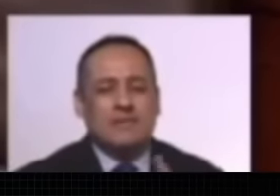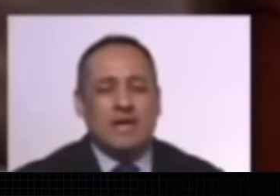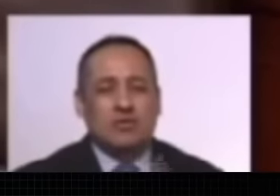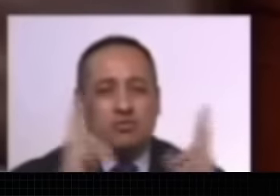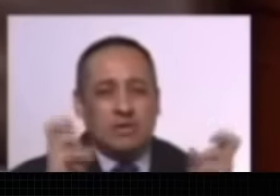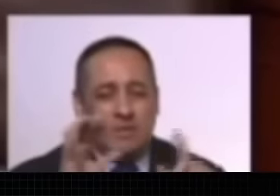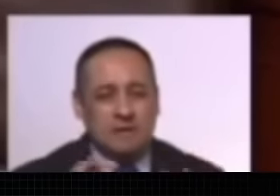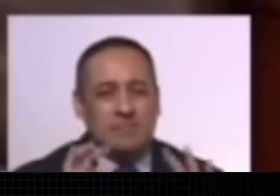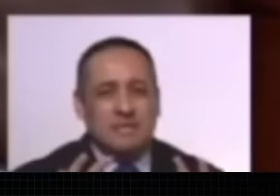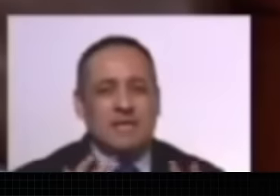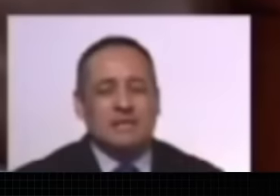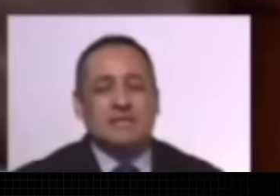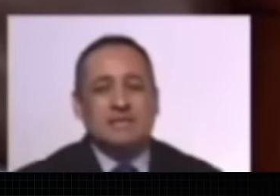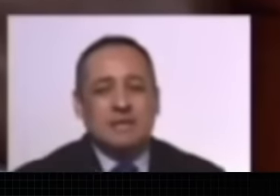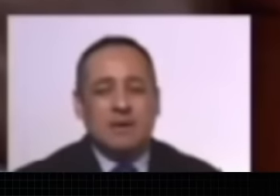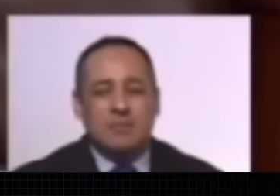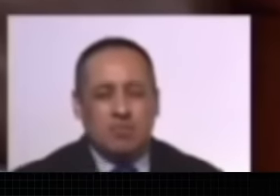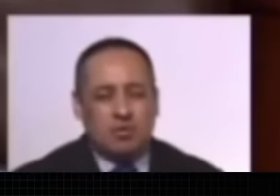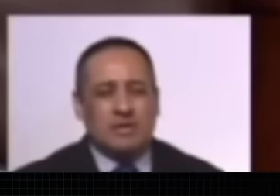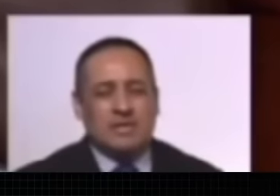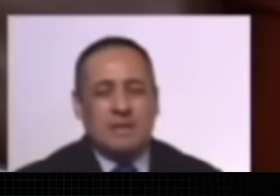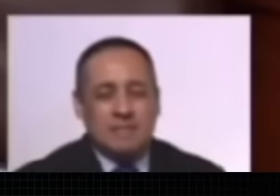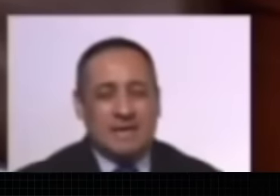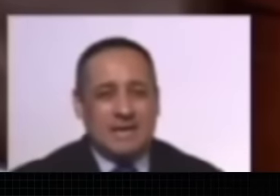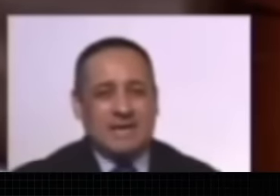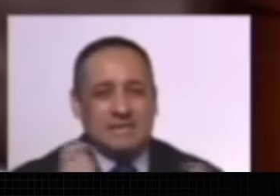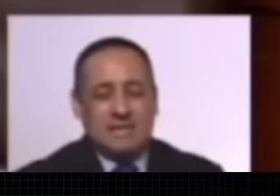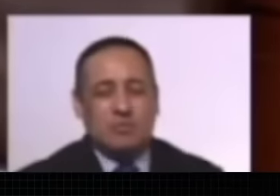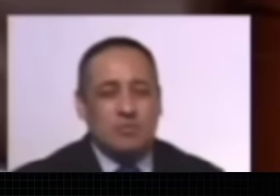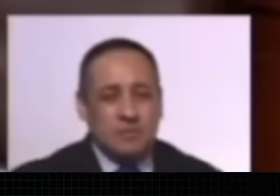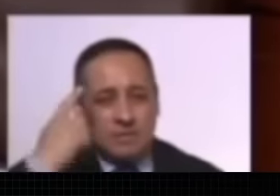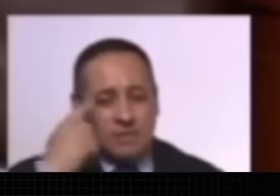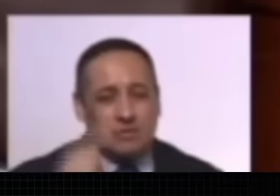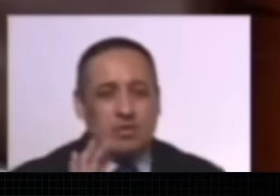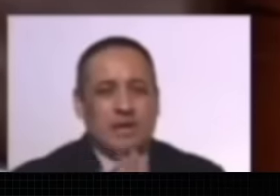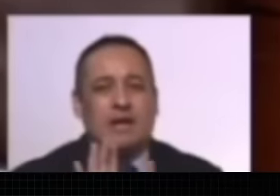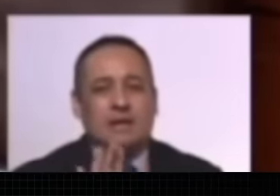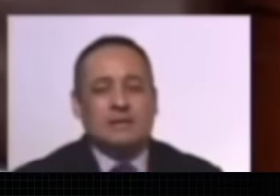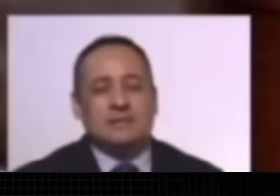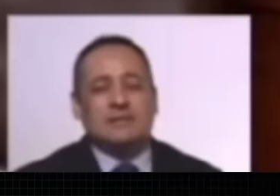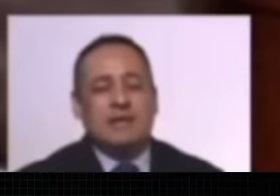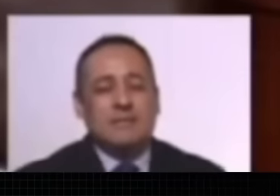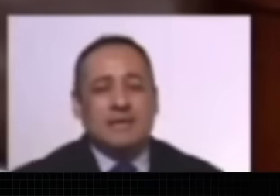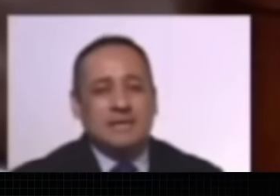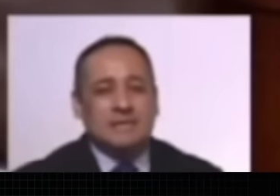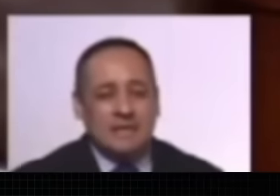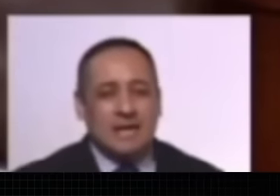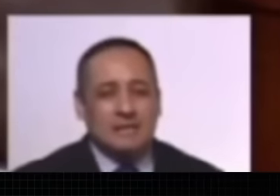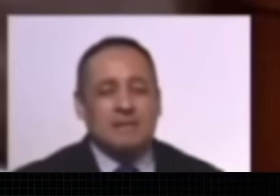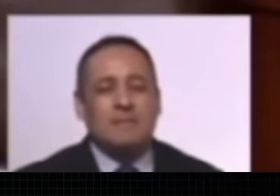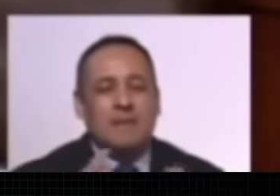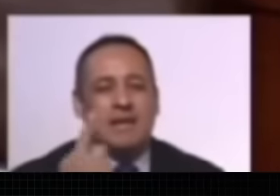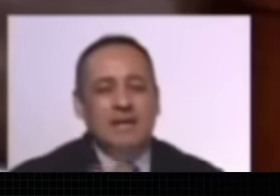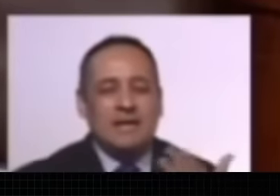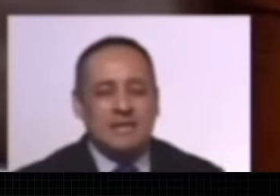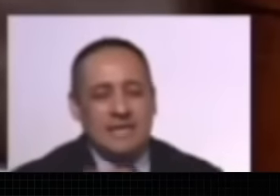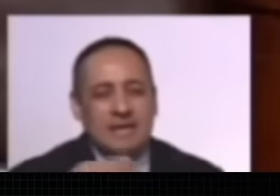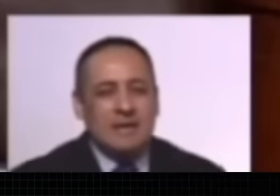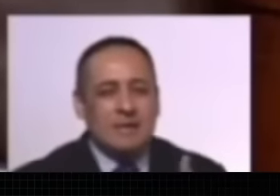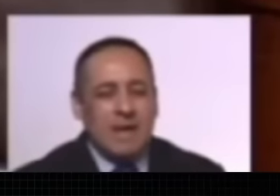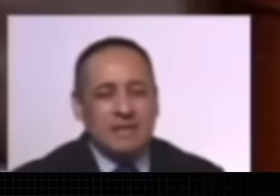caso en específico. Y porque además cuando se cambia un criterio jurídico, se hace para que se